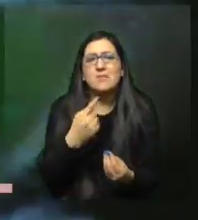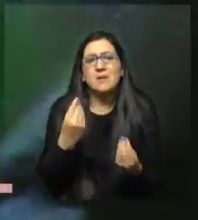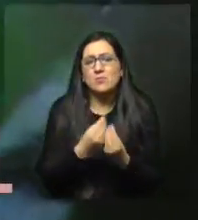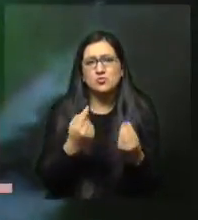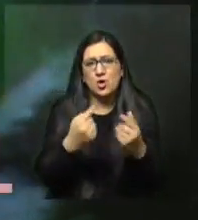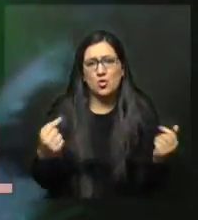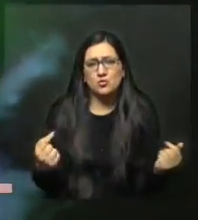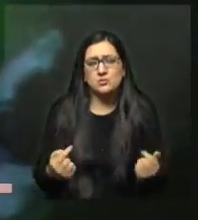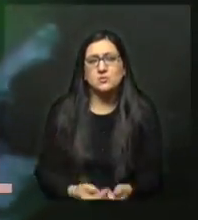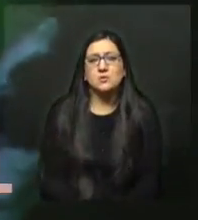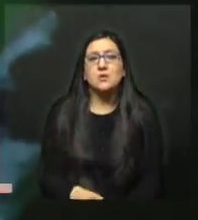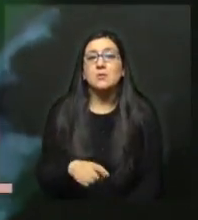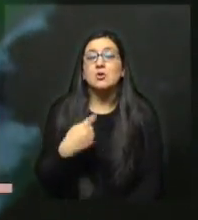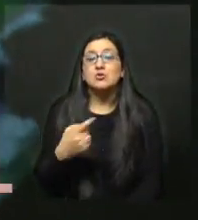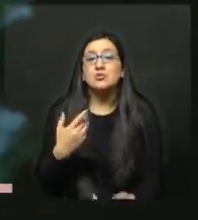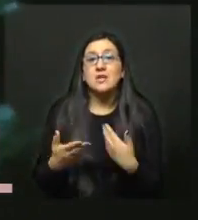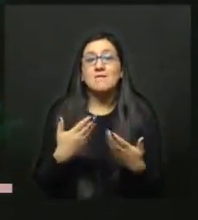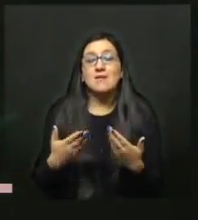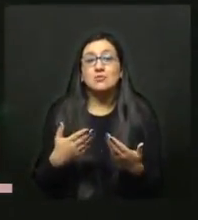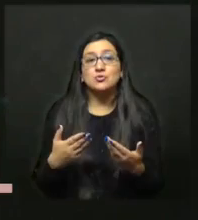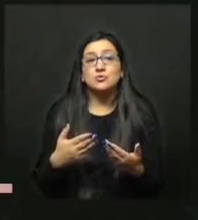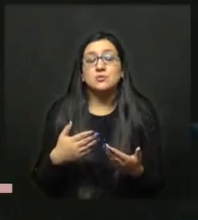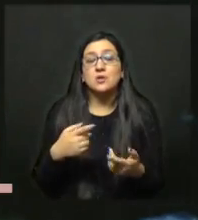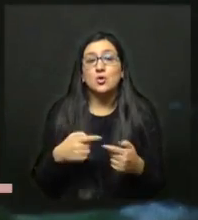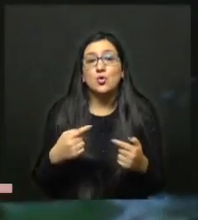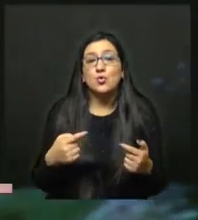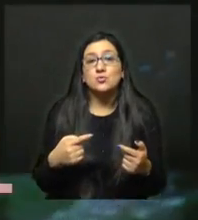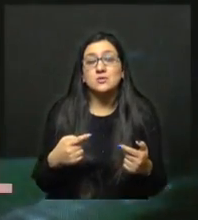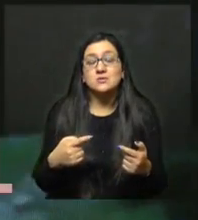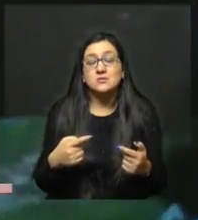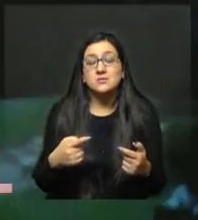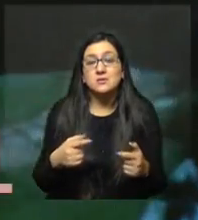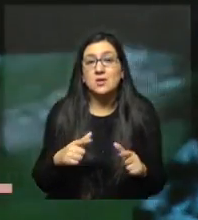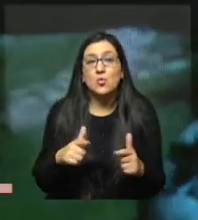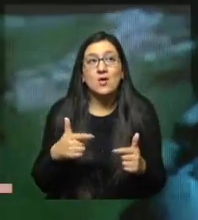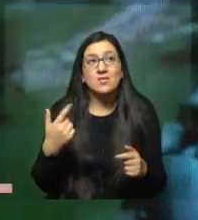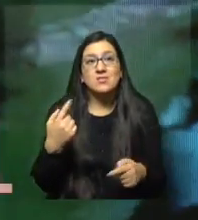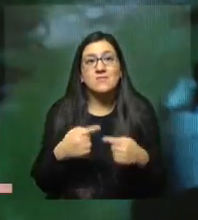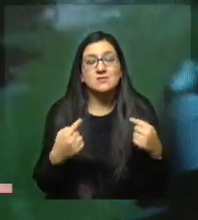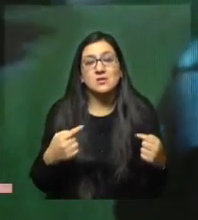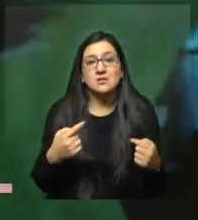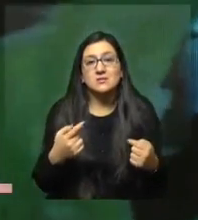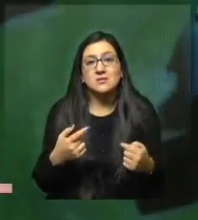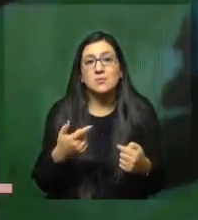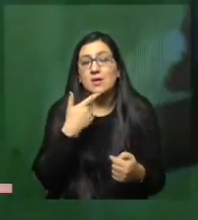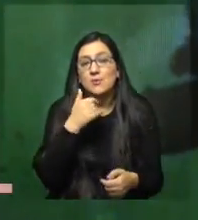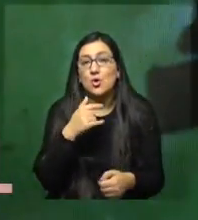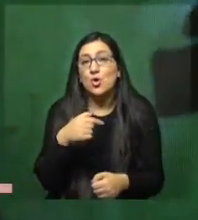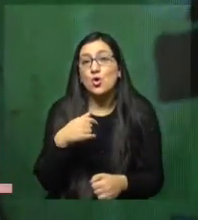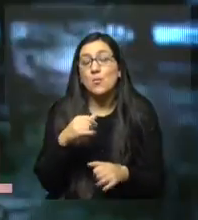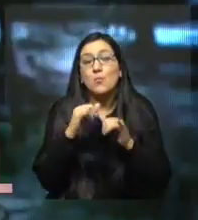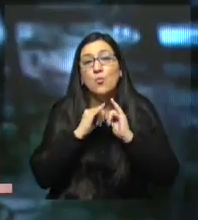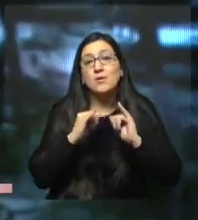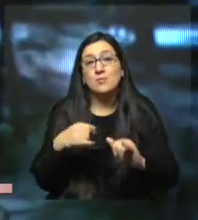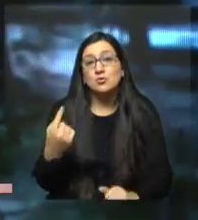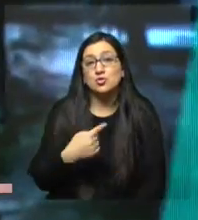capas fundamentales, uh-huh, que no son las que la gente ve como de mucha diversidad, que es la capa más de contenido, de lo que publicamos nosotros.